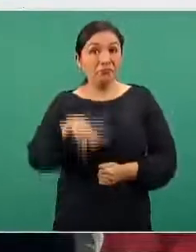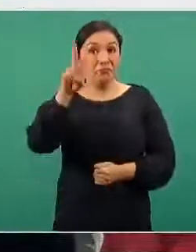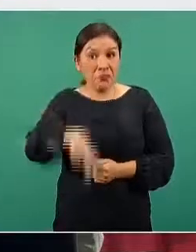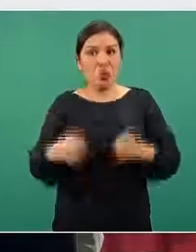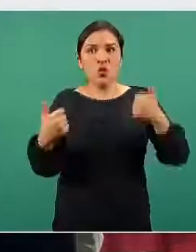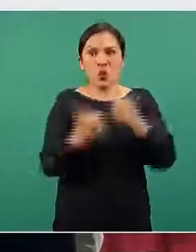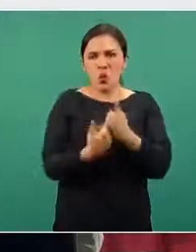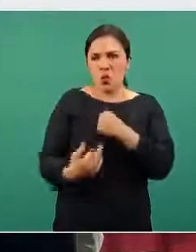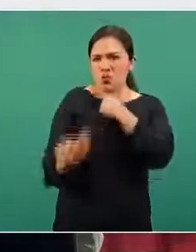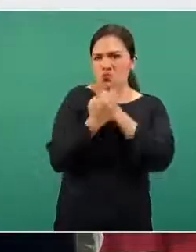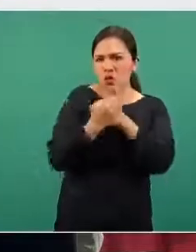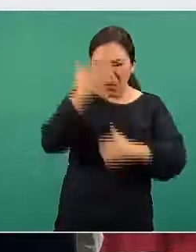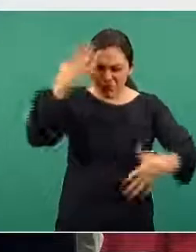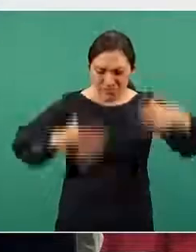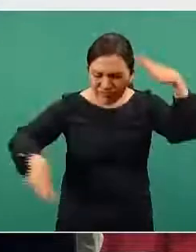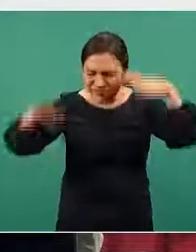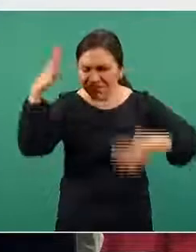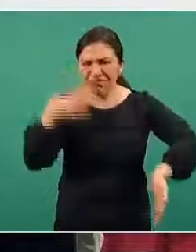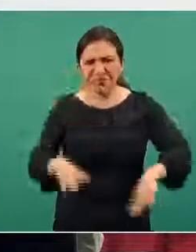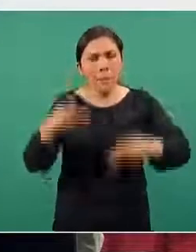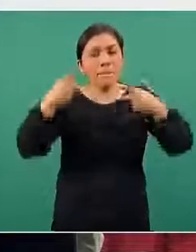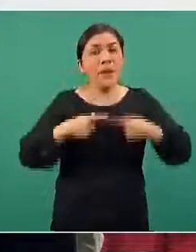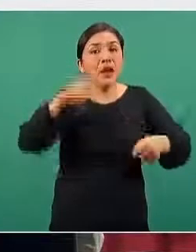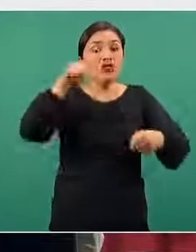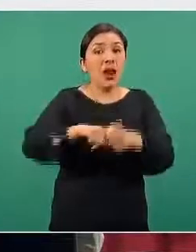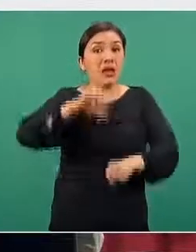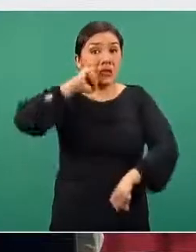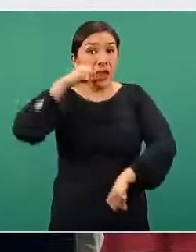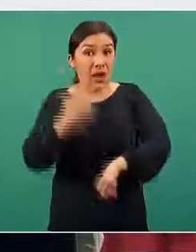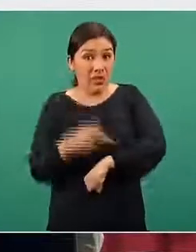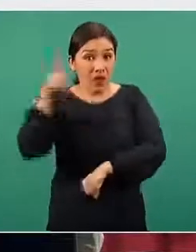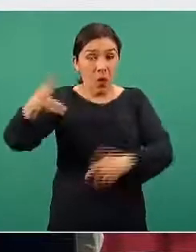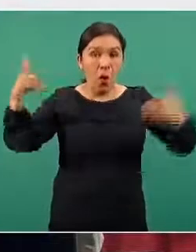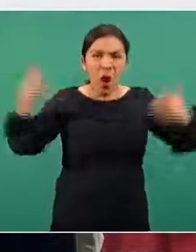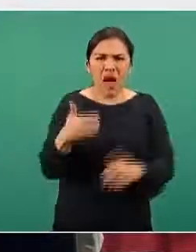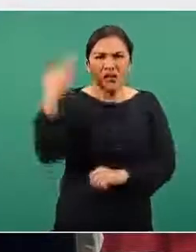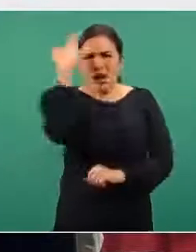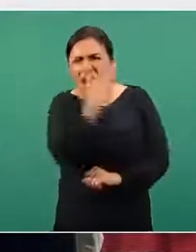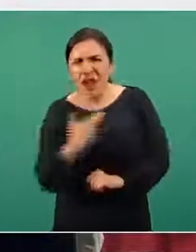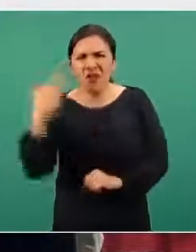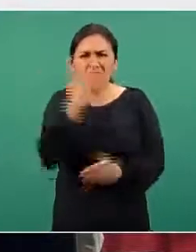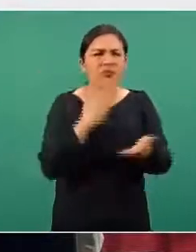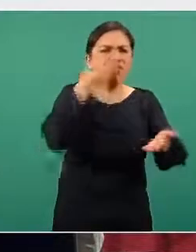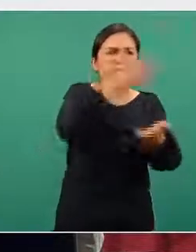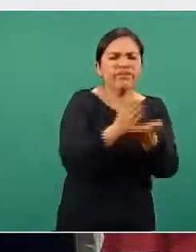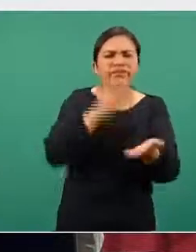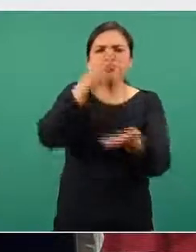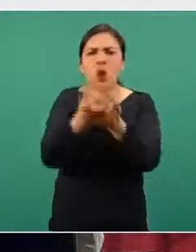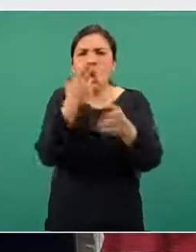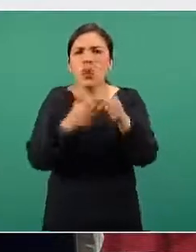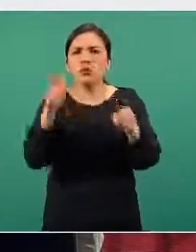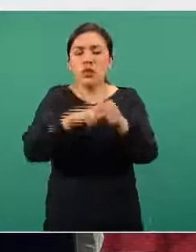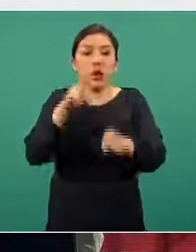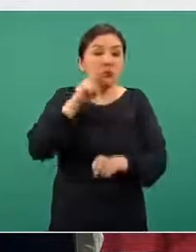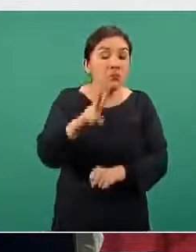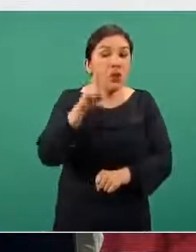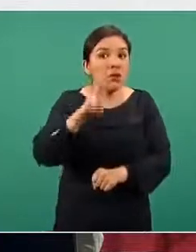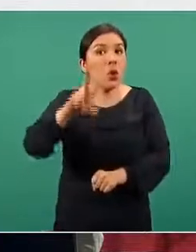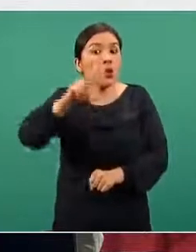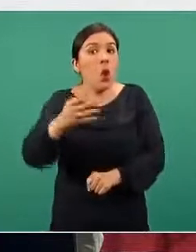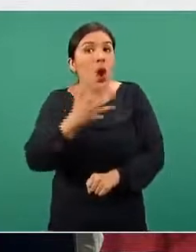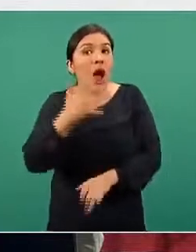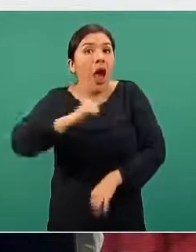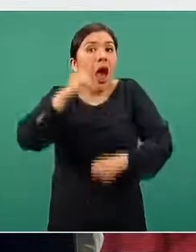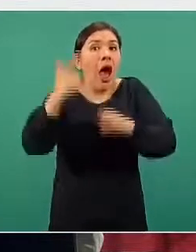debidamente protegidos. Personalmente el secretario anduvo revisando los hospitales que no